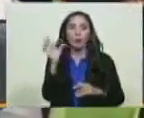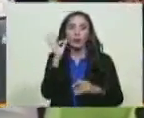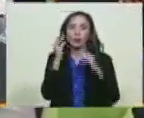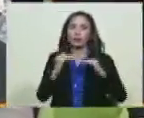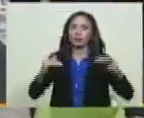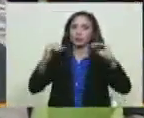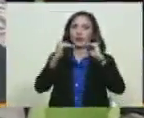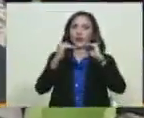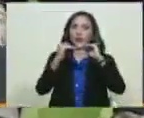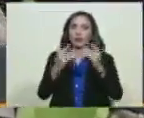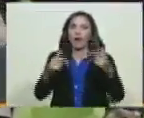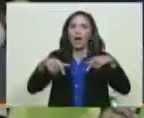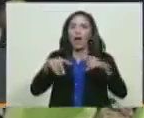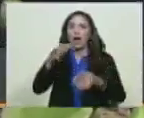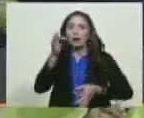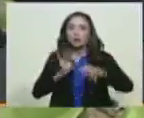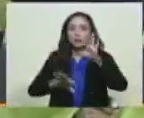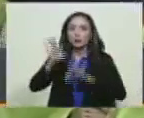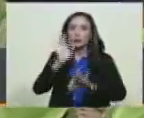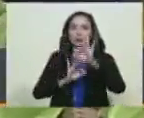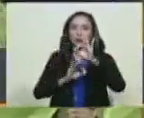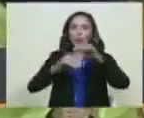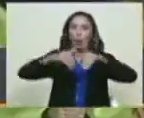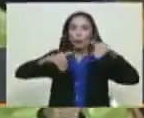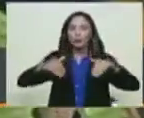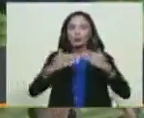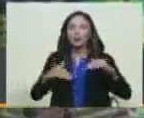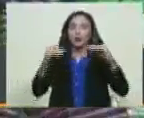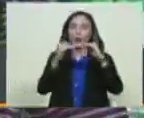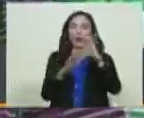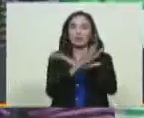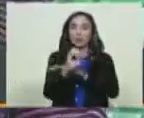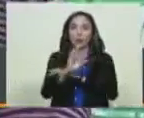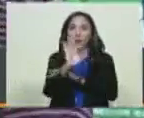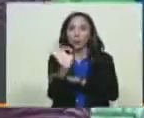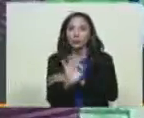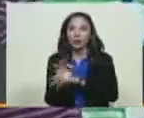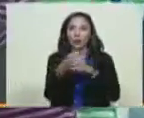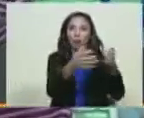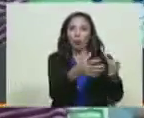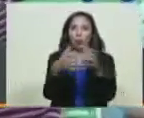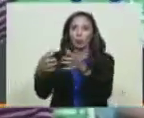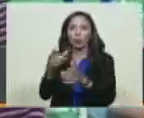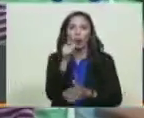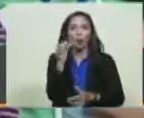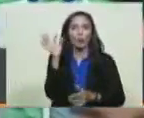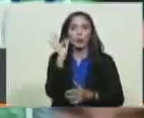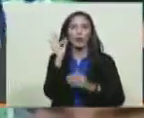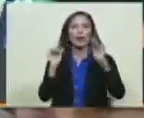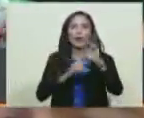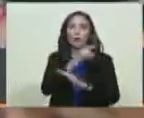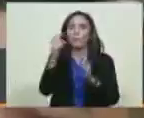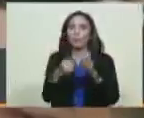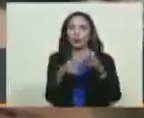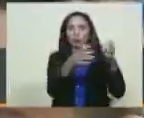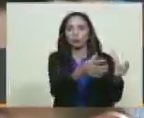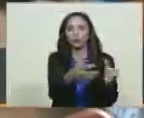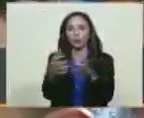a que la elección fuese en equidad de género y el 50% de los delegados y delegadas son